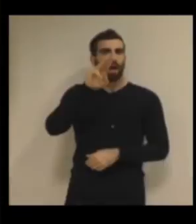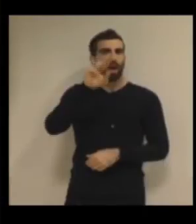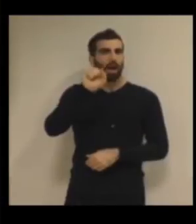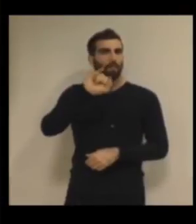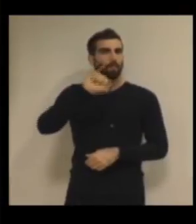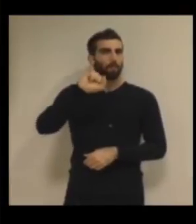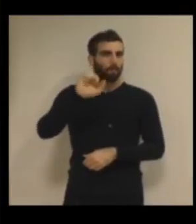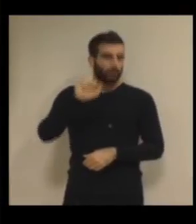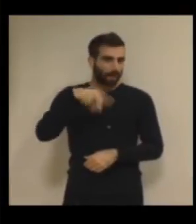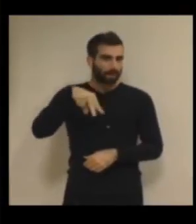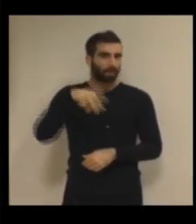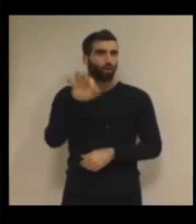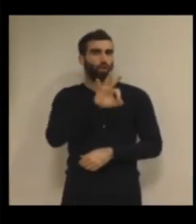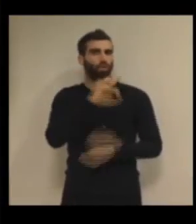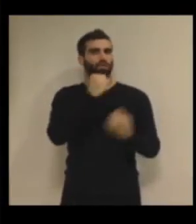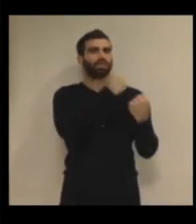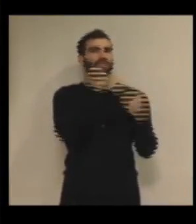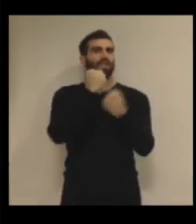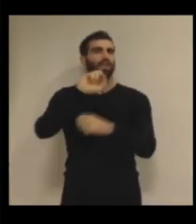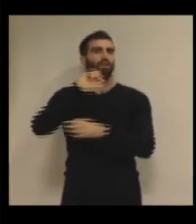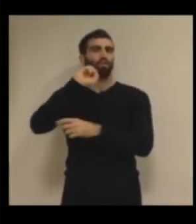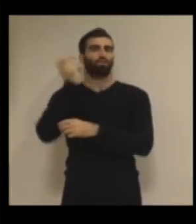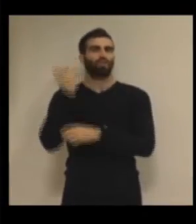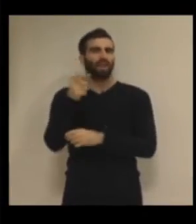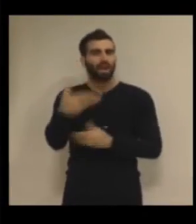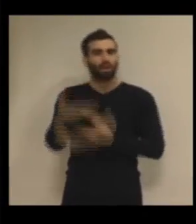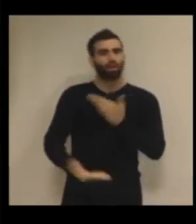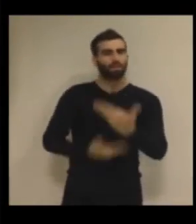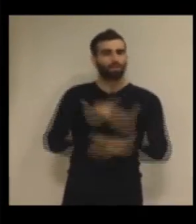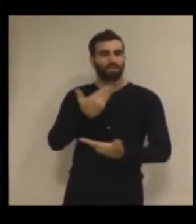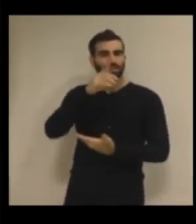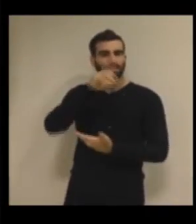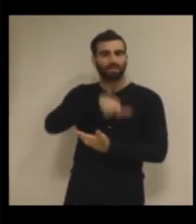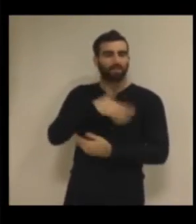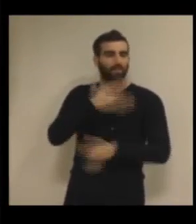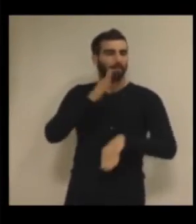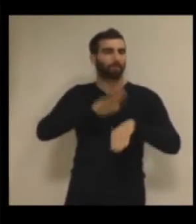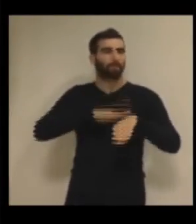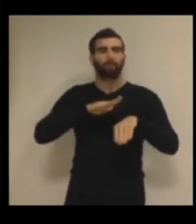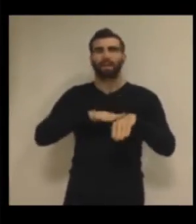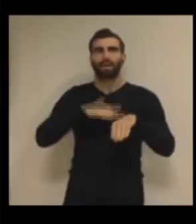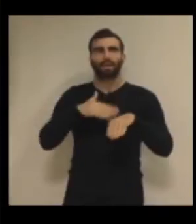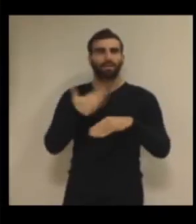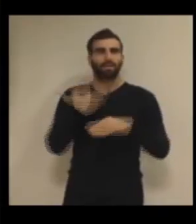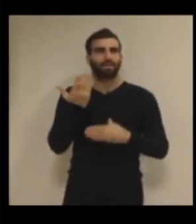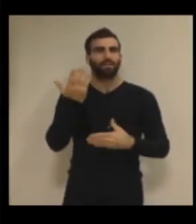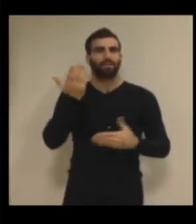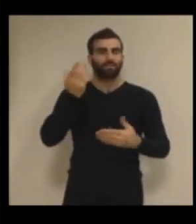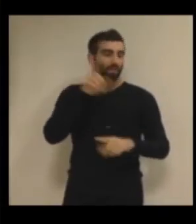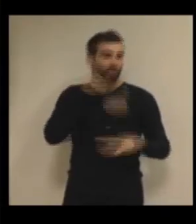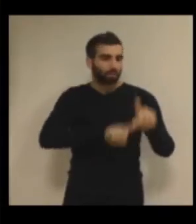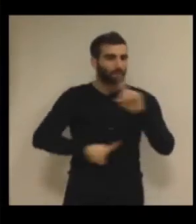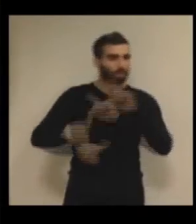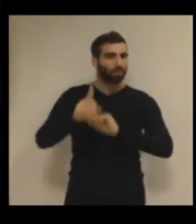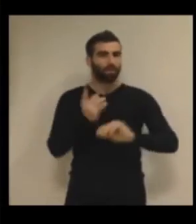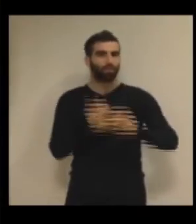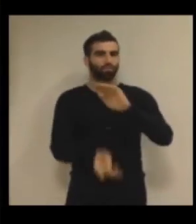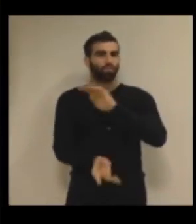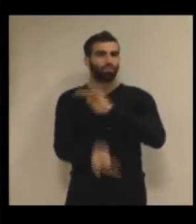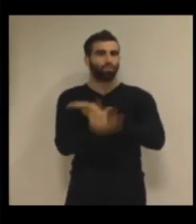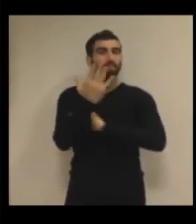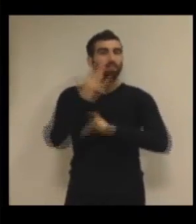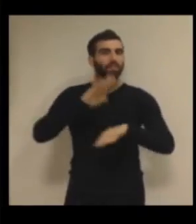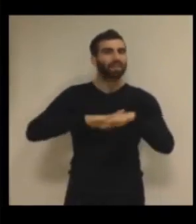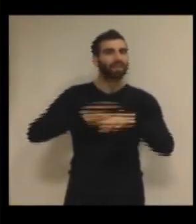colaborado mucho a la construcción, digamos, del problema, es decir, a la